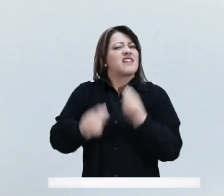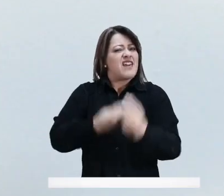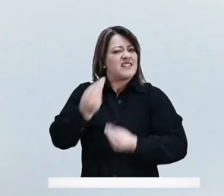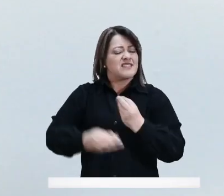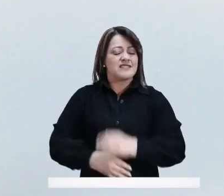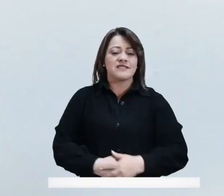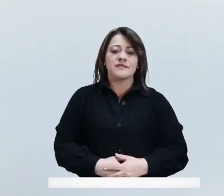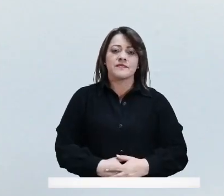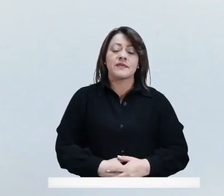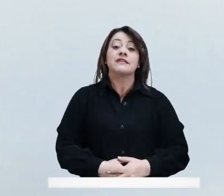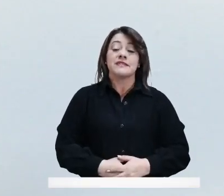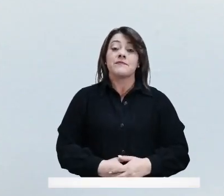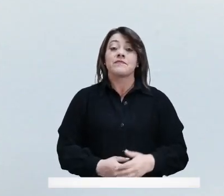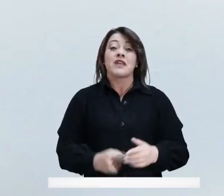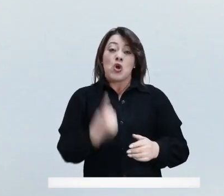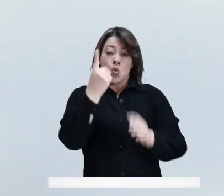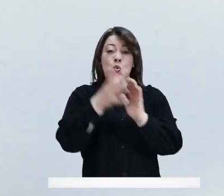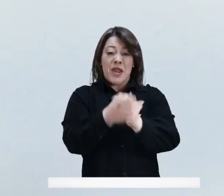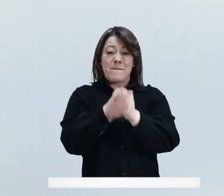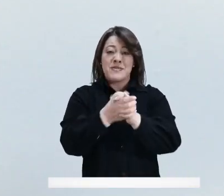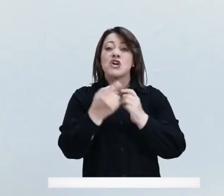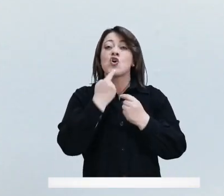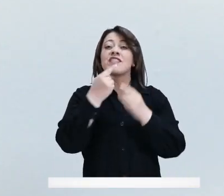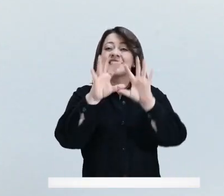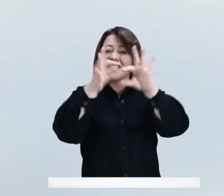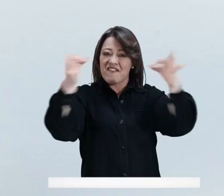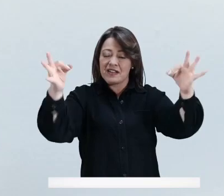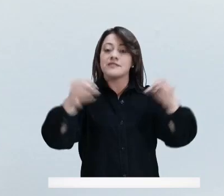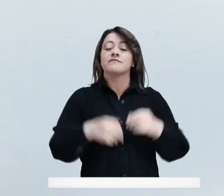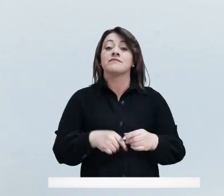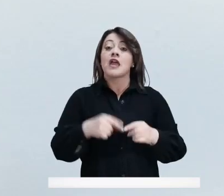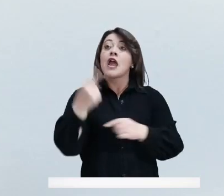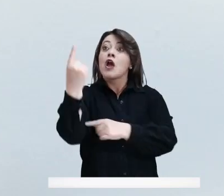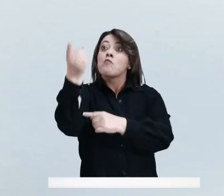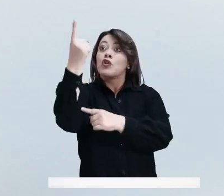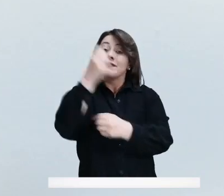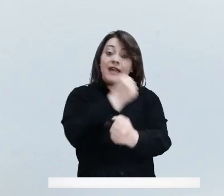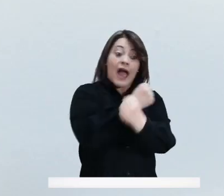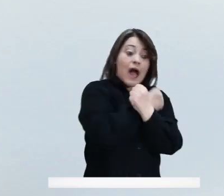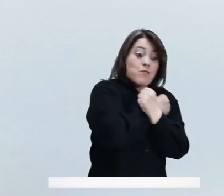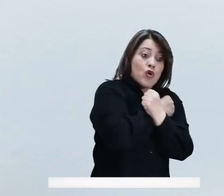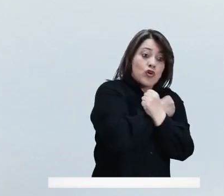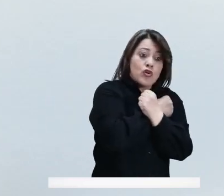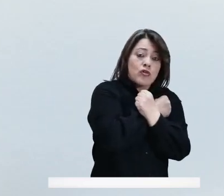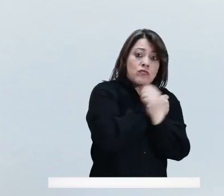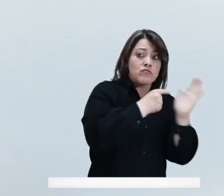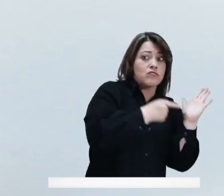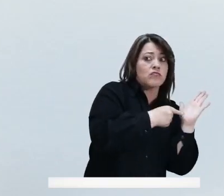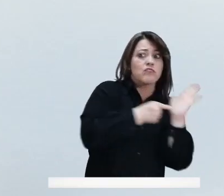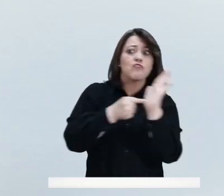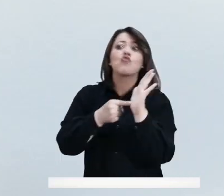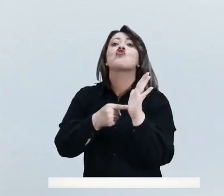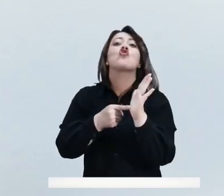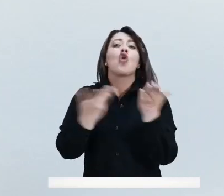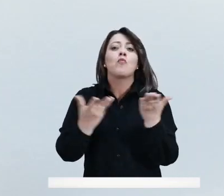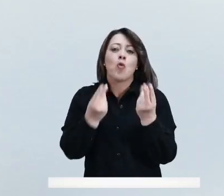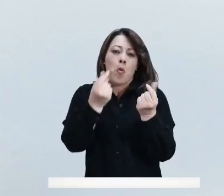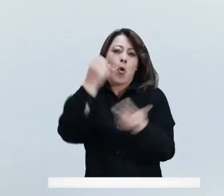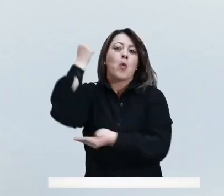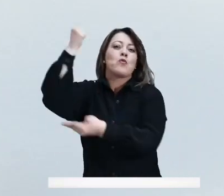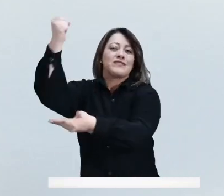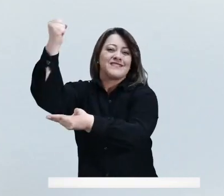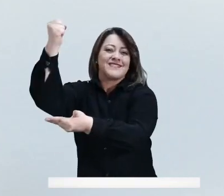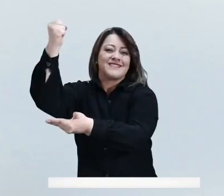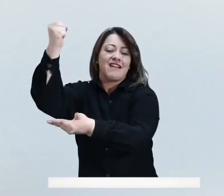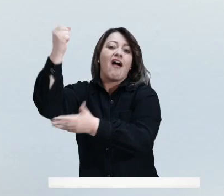Es importante, hay una frase que usaba un amigo en política que decía que el amor en la política se demuestra con recursos. Si queremos hacer algo por